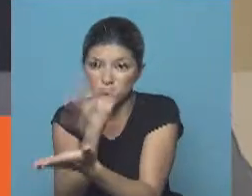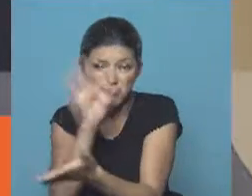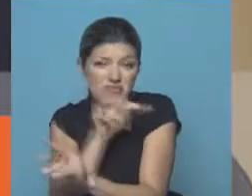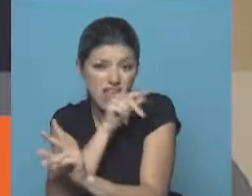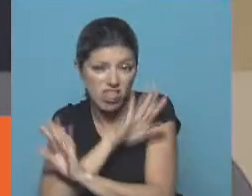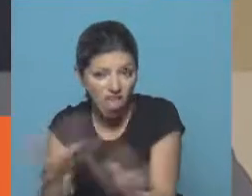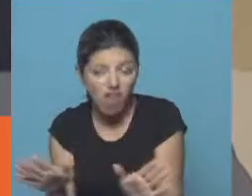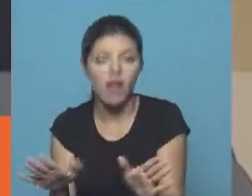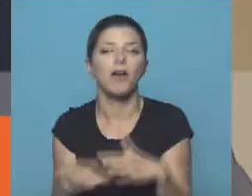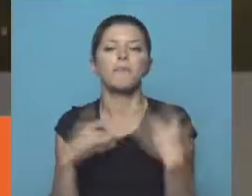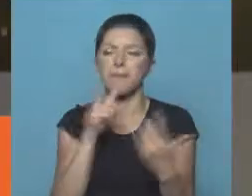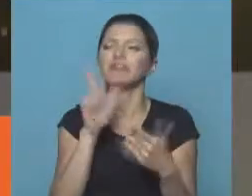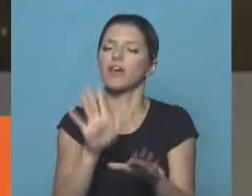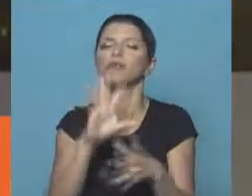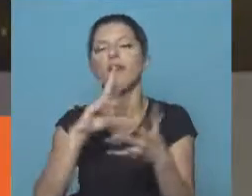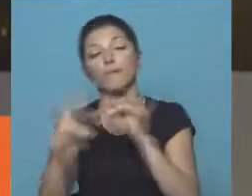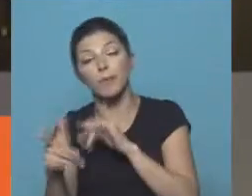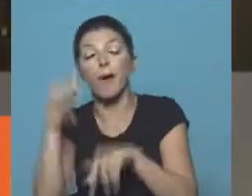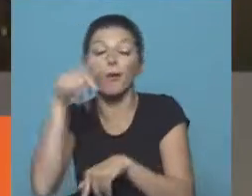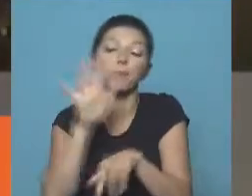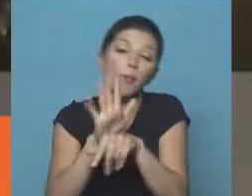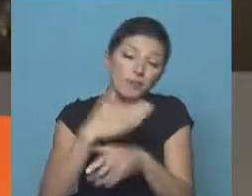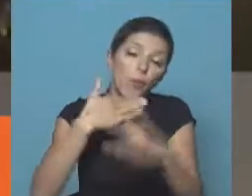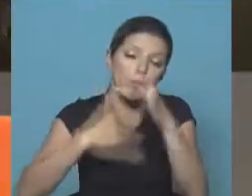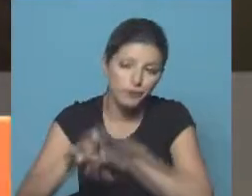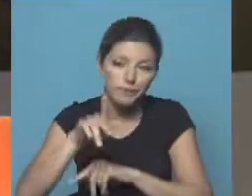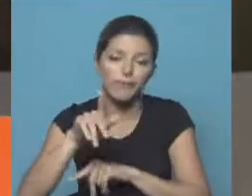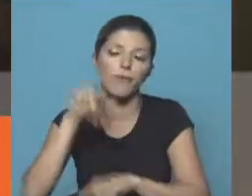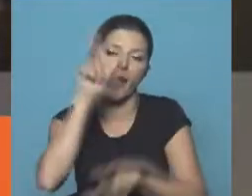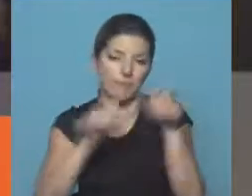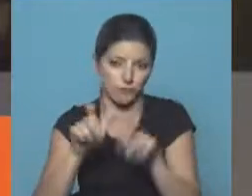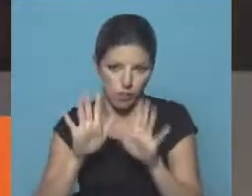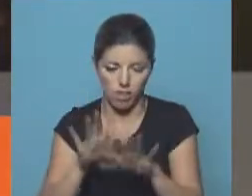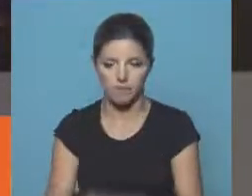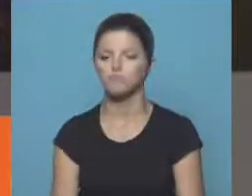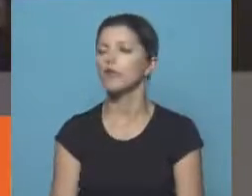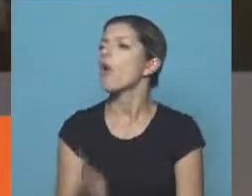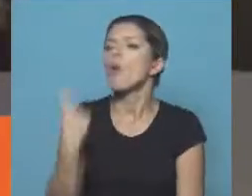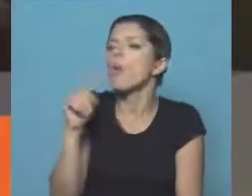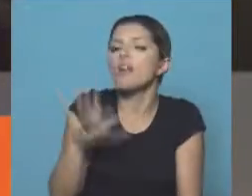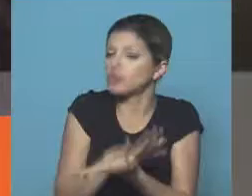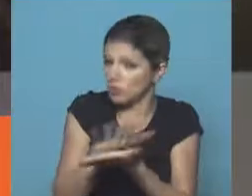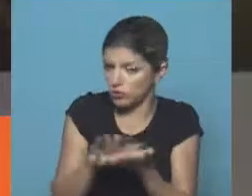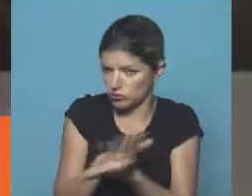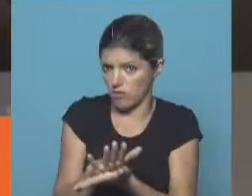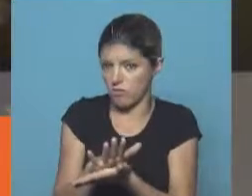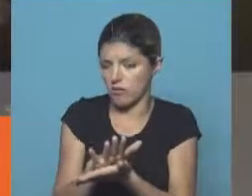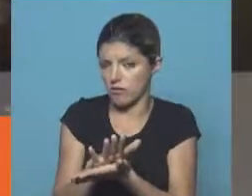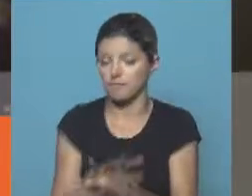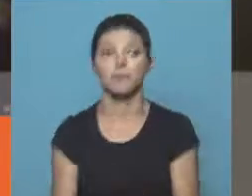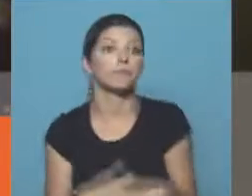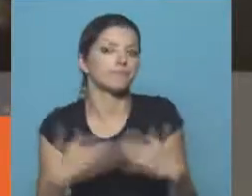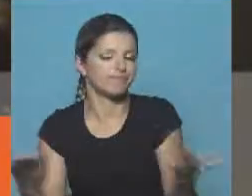cual yo creo que esa es la justificación de la de esta respuesta de la gente cuál es la solución es la pregunta reiterada la